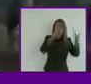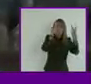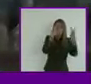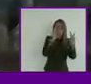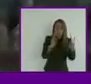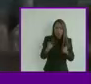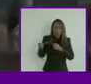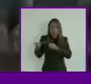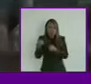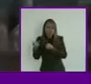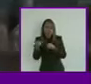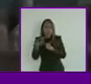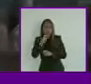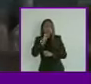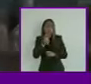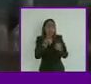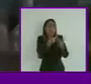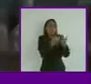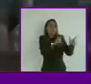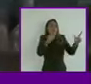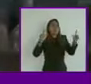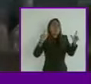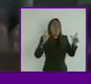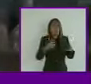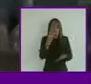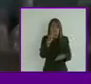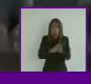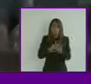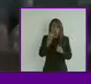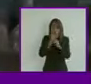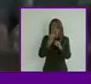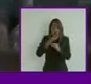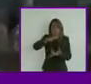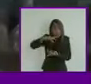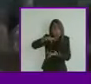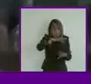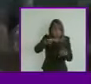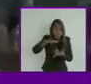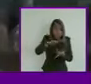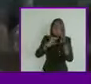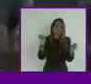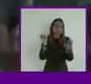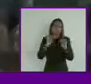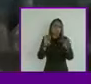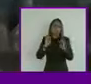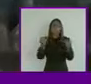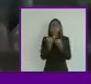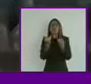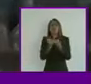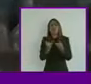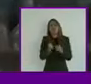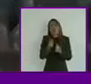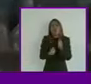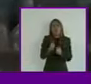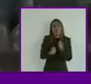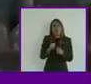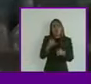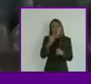acceso gracias al Internet, plataformas no nada más como redes sociales, sino en algunas ocasiones juegos en línea